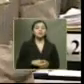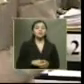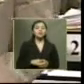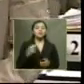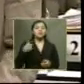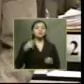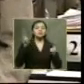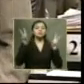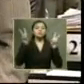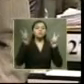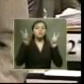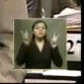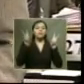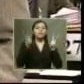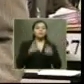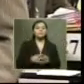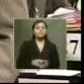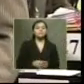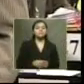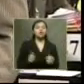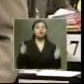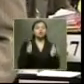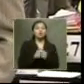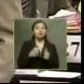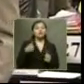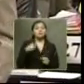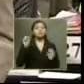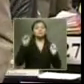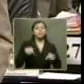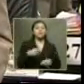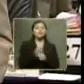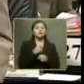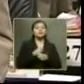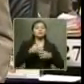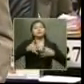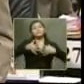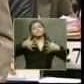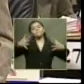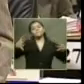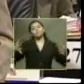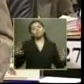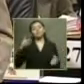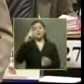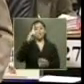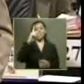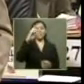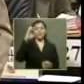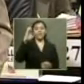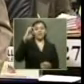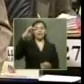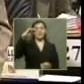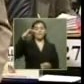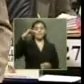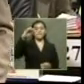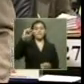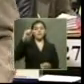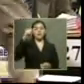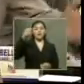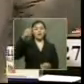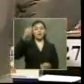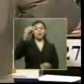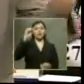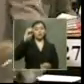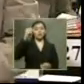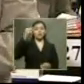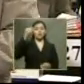Es un tema con el que se puede hacer mucha demagogia. Es un tema con el que se puede hacer soñar